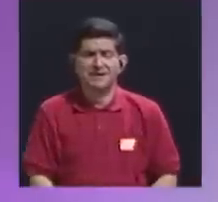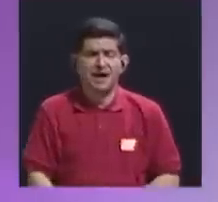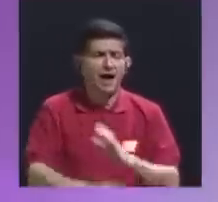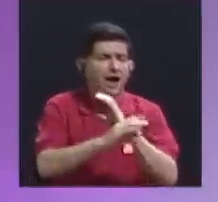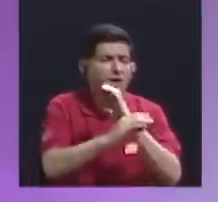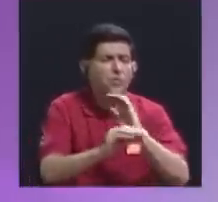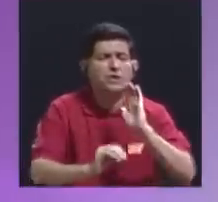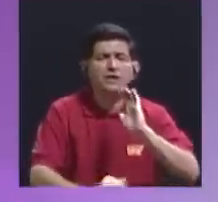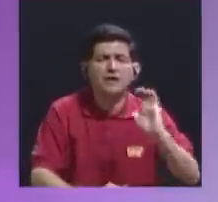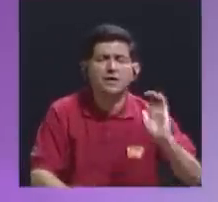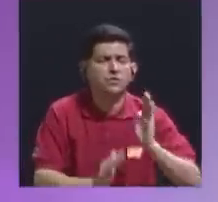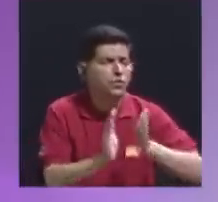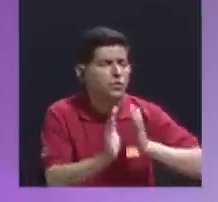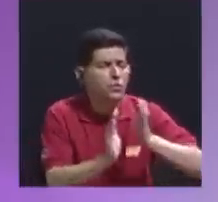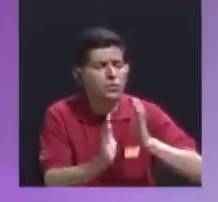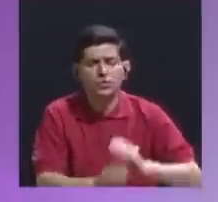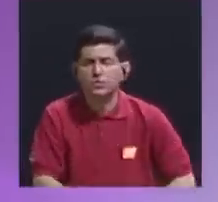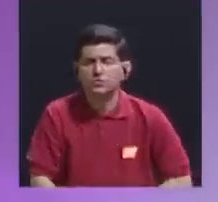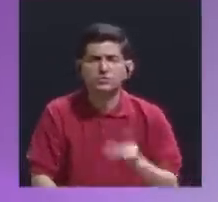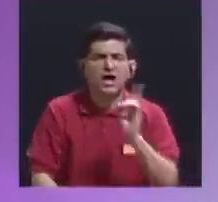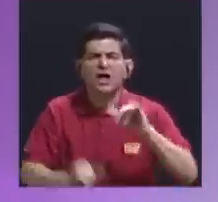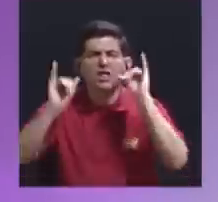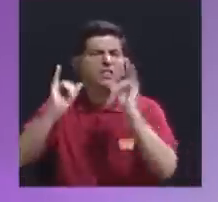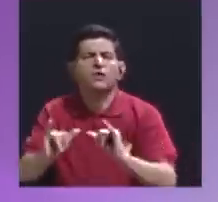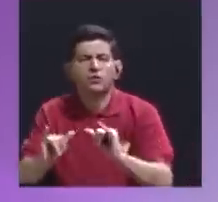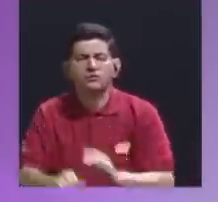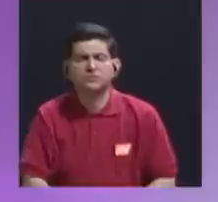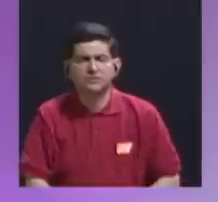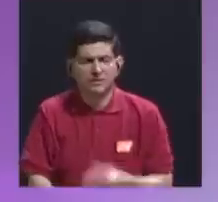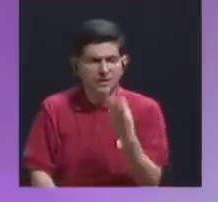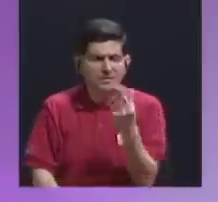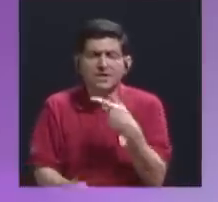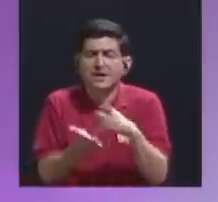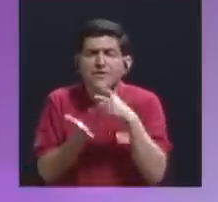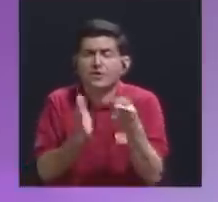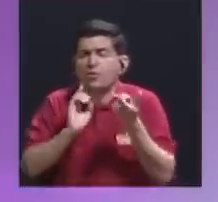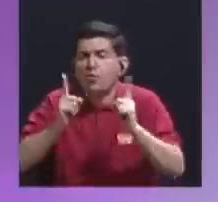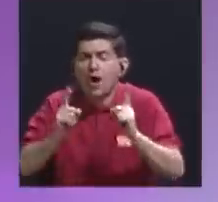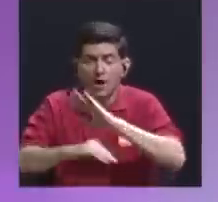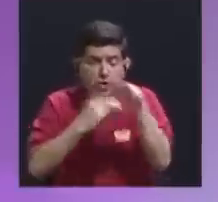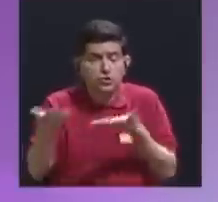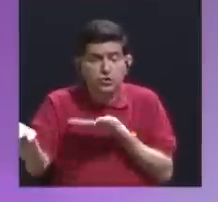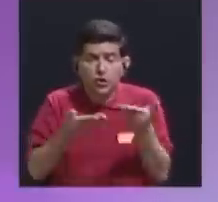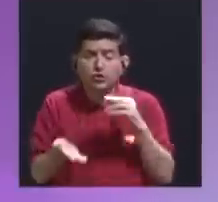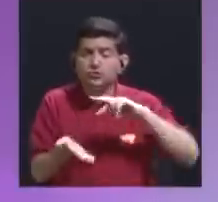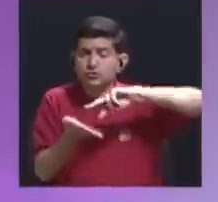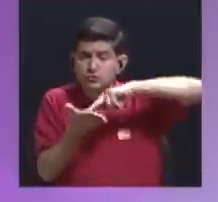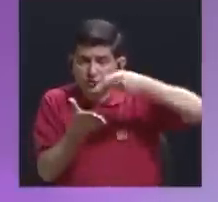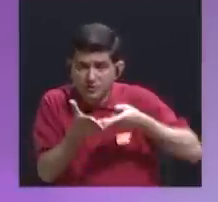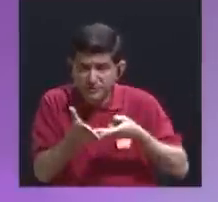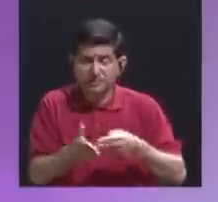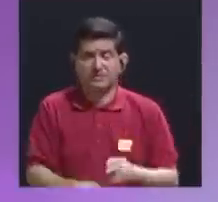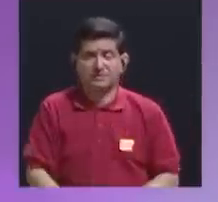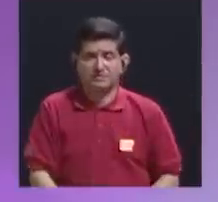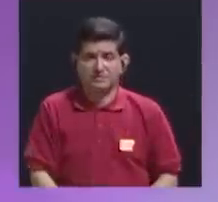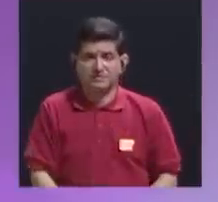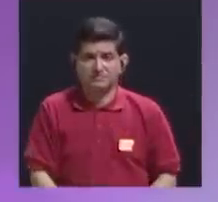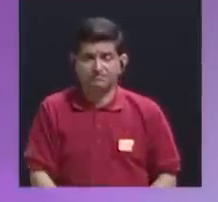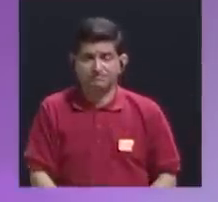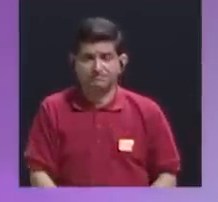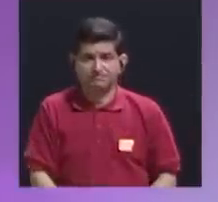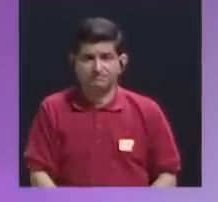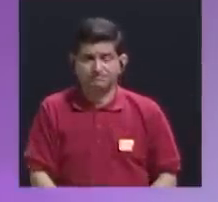es cuida a los niños este donde lo deja con qué recursos va a pagar todos los servicios que eso implica entonces bueno